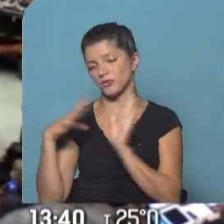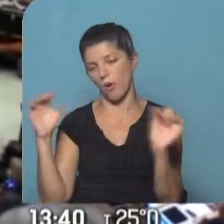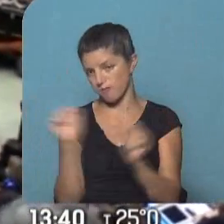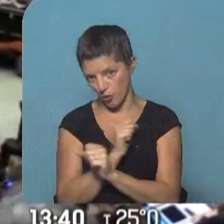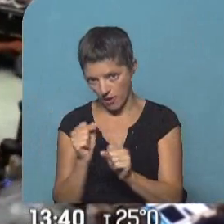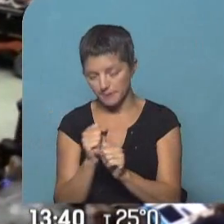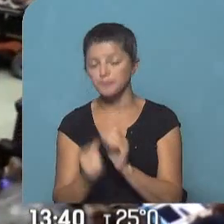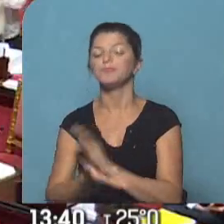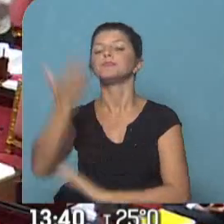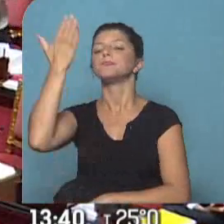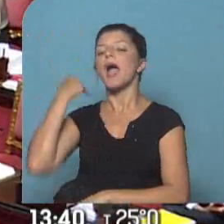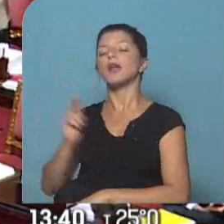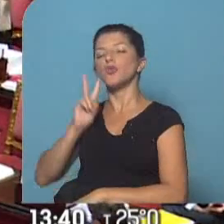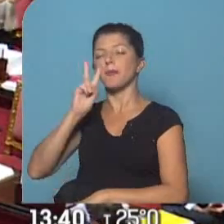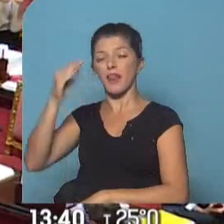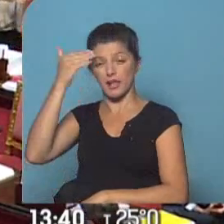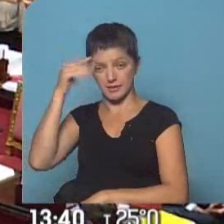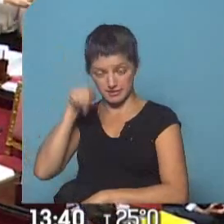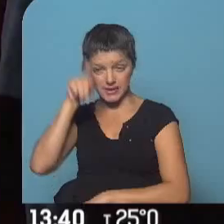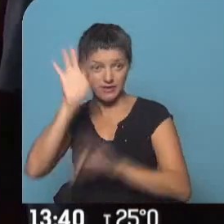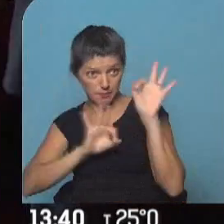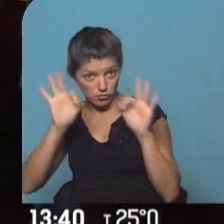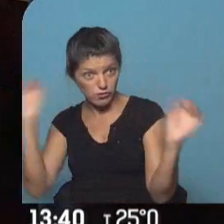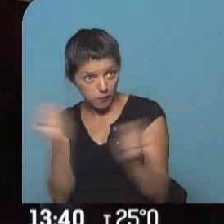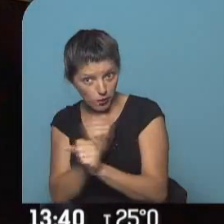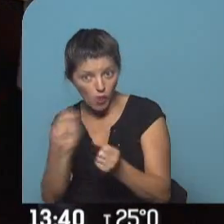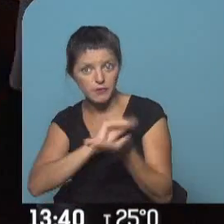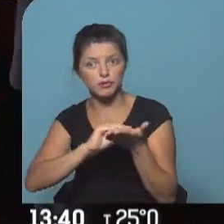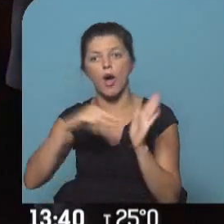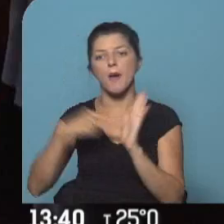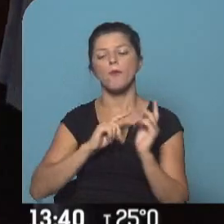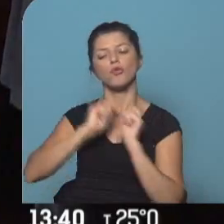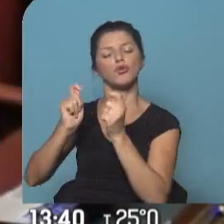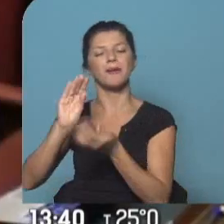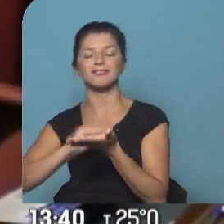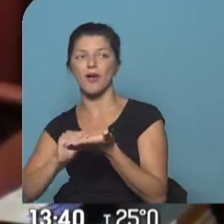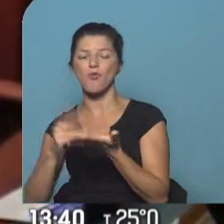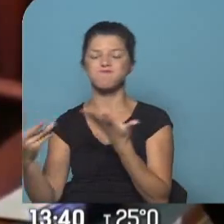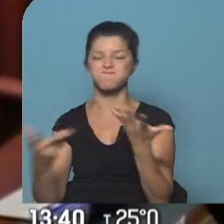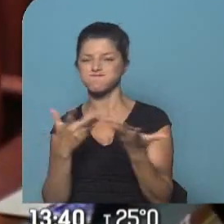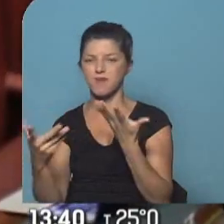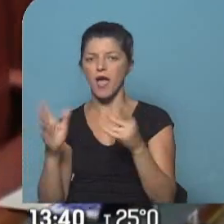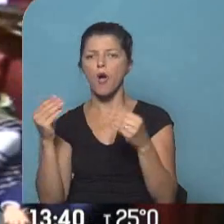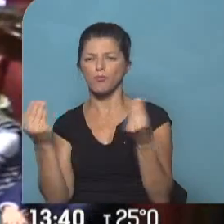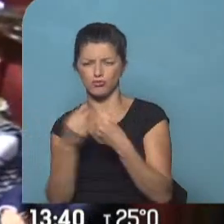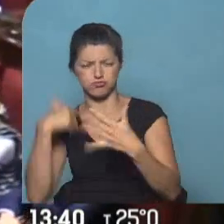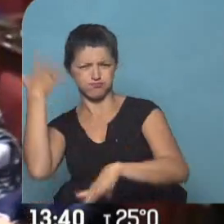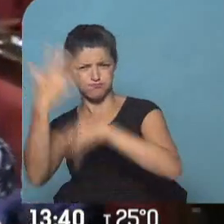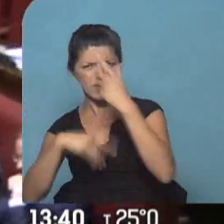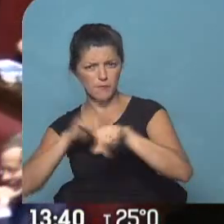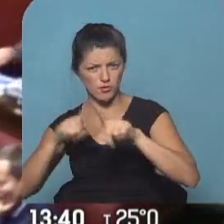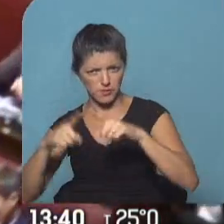en 2015 en la Cámara de Diputados, el proyecto quedó estancado en el Senado, generando duros enfrentamientos y hasta golpes durante su